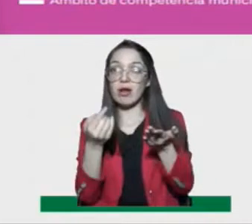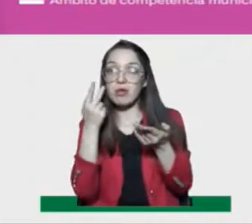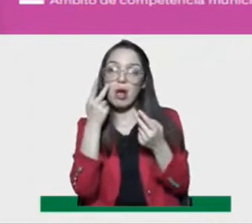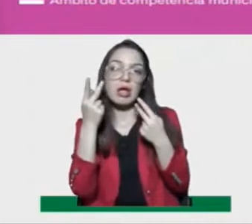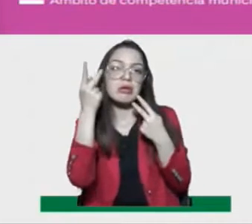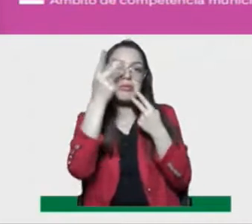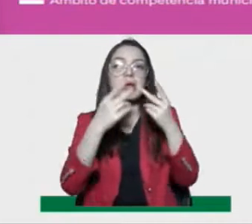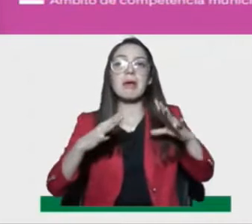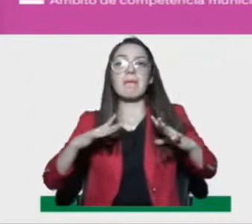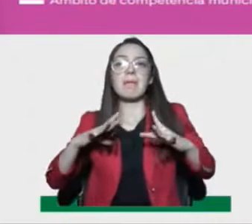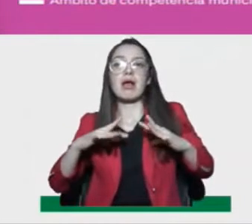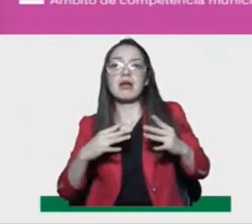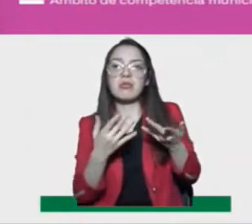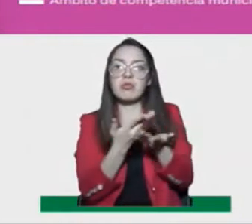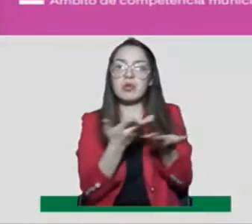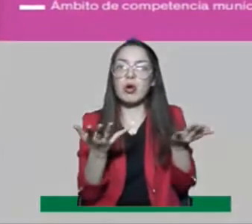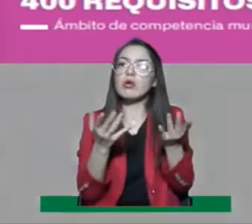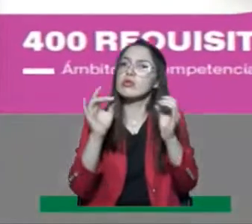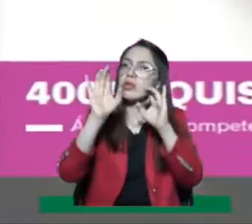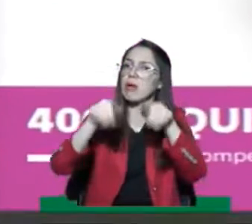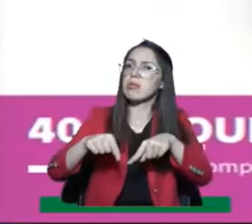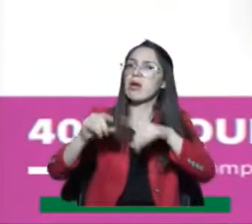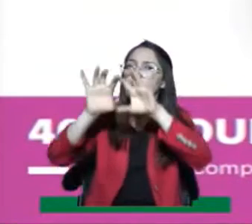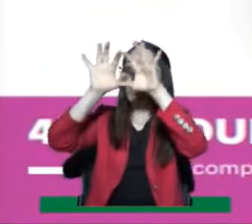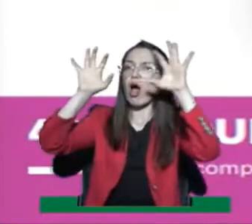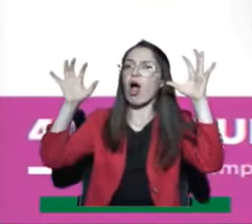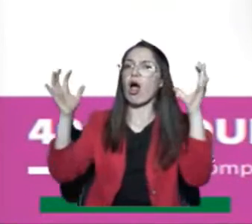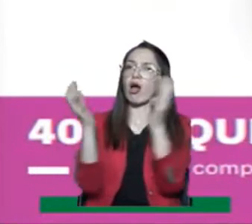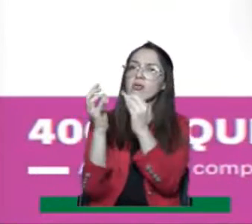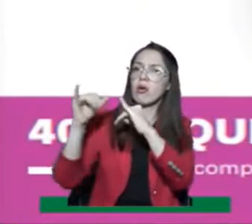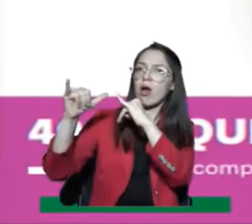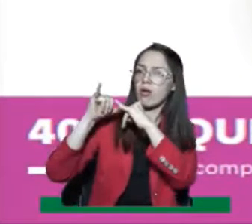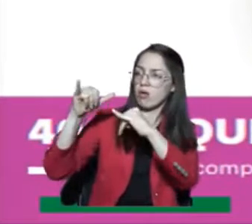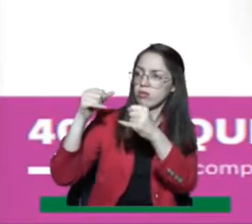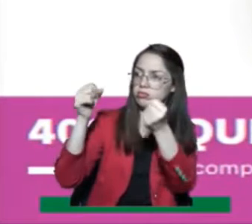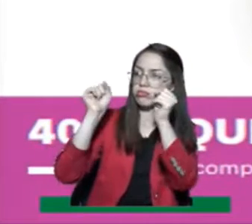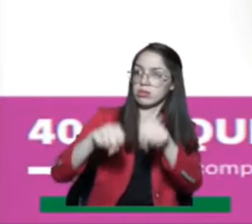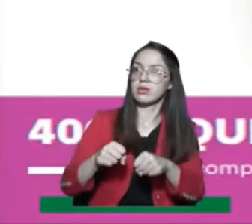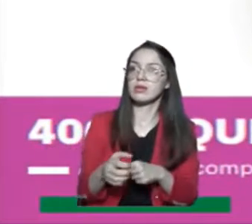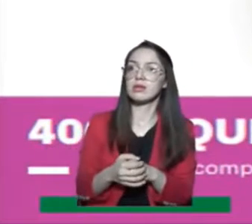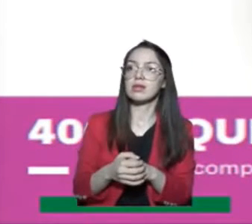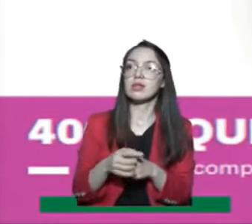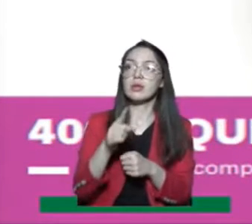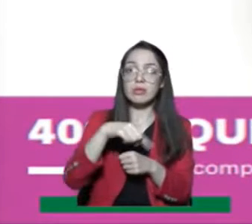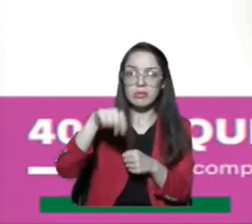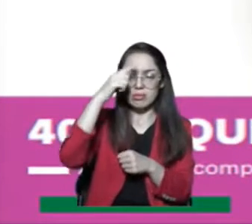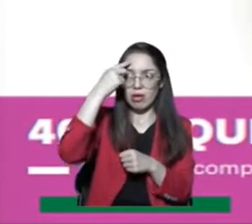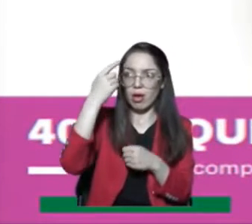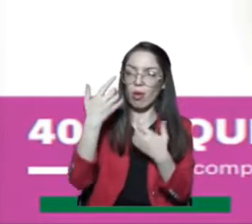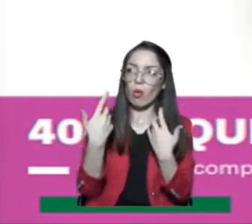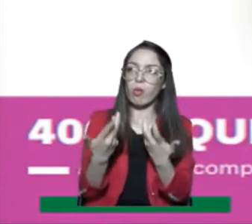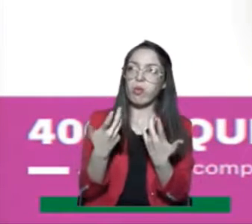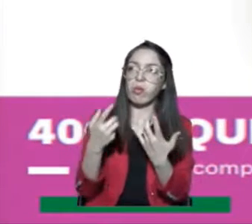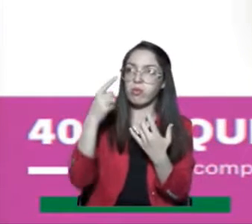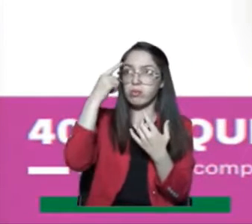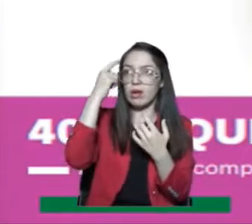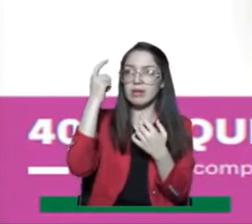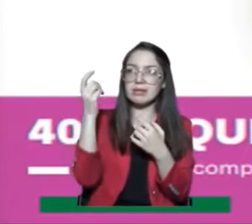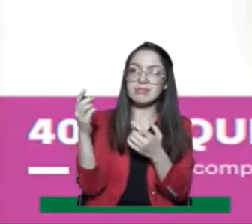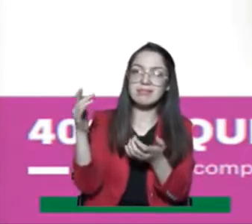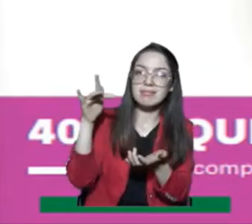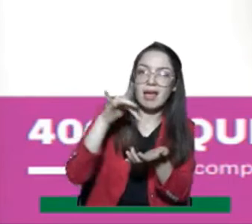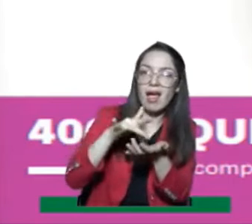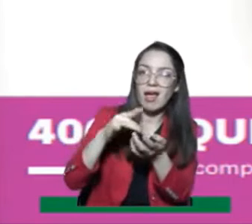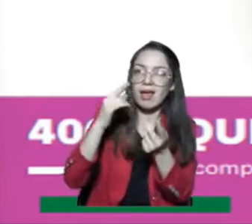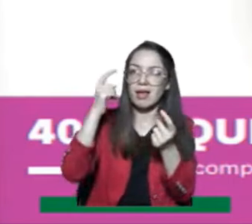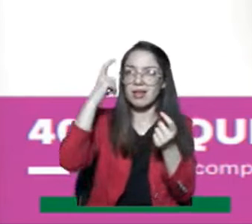vacacional, sino también de clase mundial. Entonces, para nosotros poder tener esa apuesta realmente de un destino inteligente es